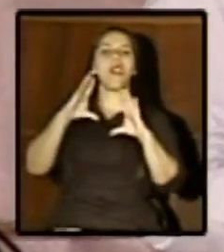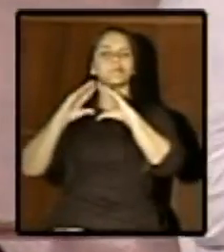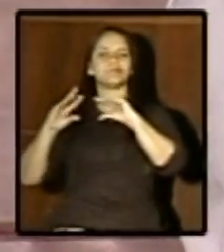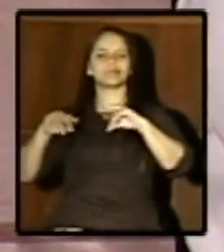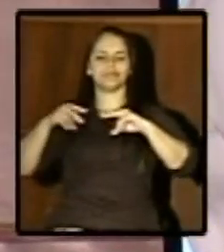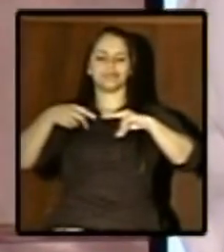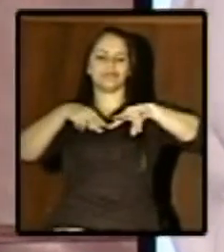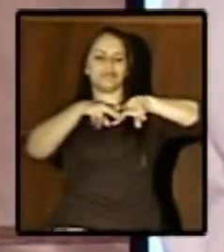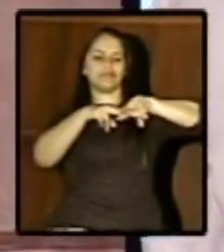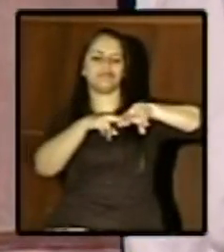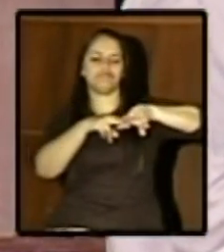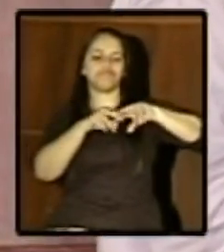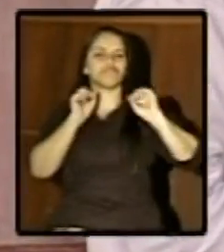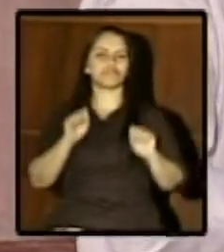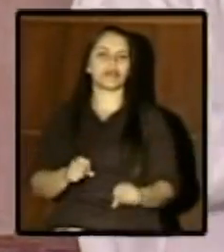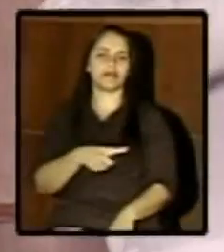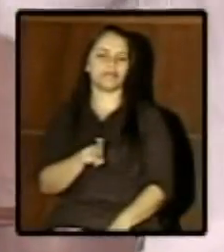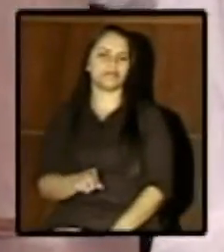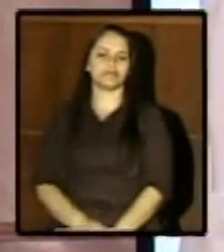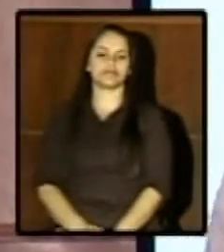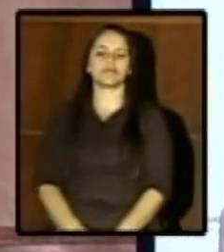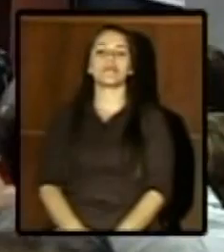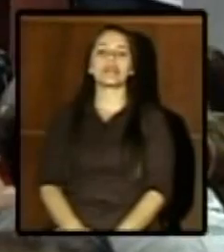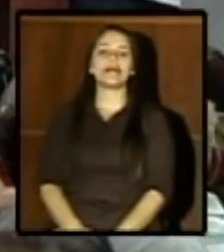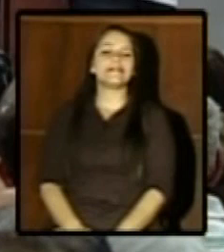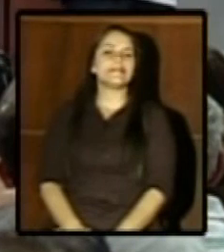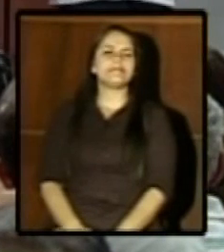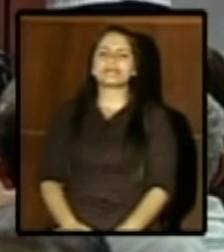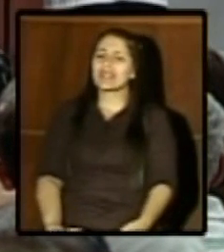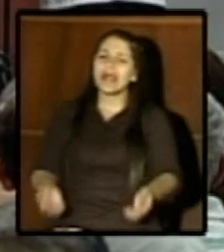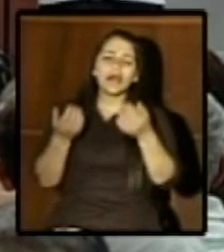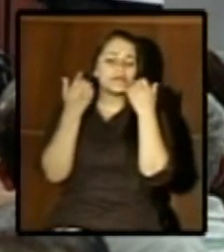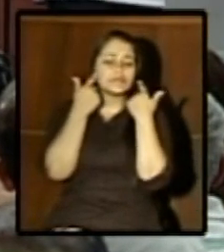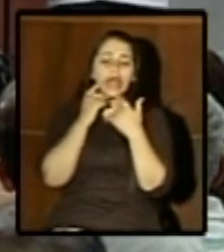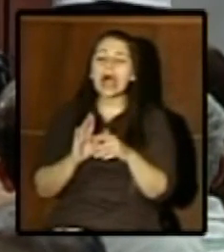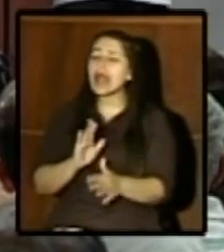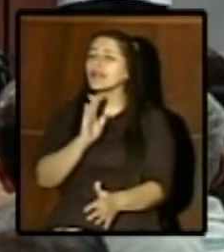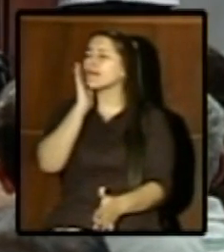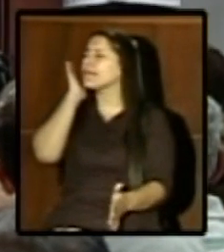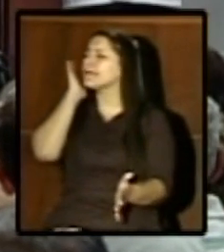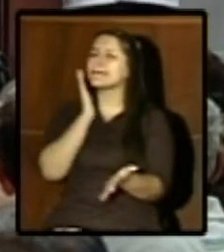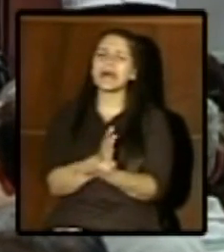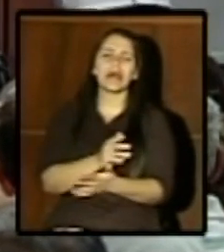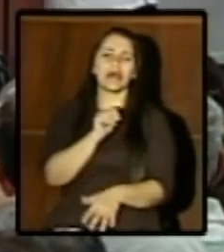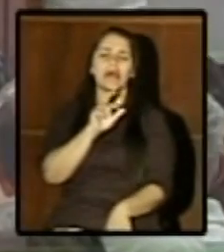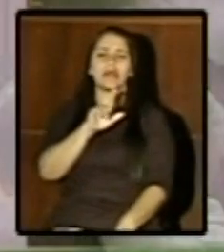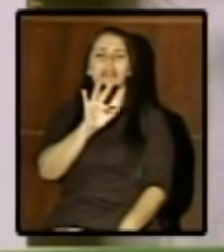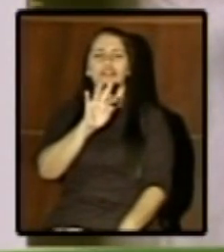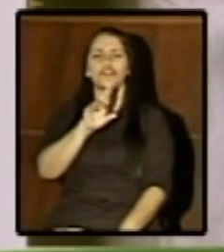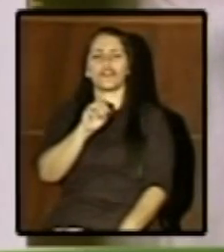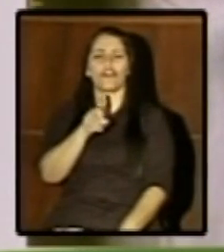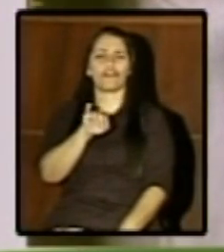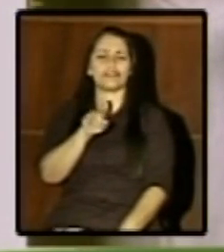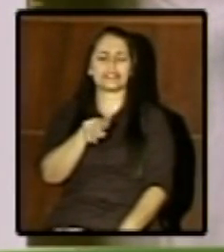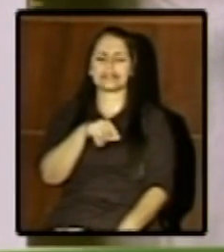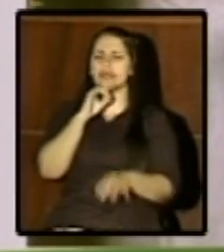en la mitad de las rodillas, para que no choquen las rodillas y no duela tanto, eso es todo. Bueno, Lo último a